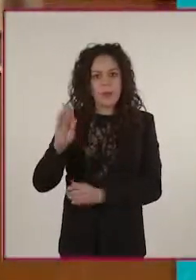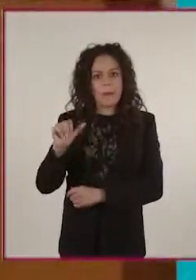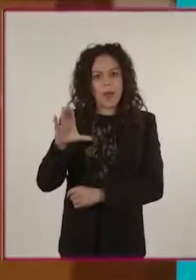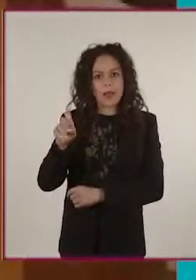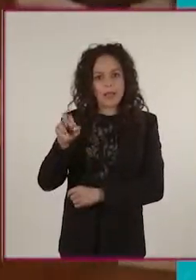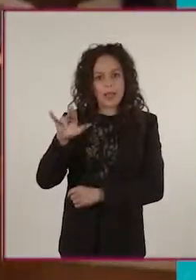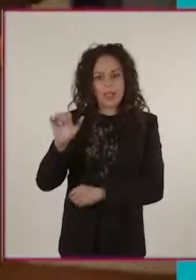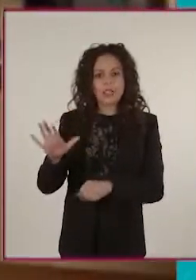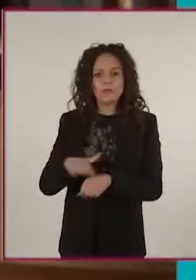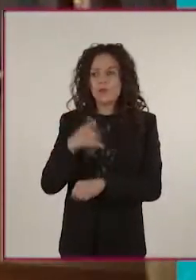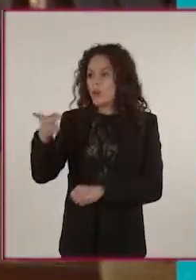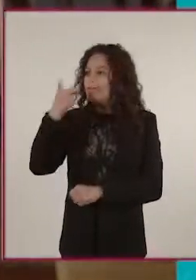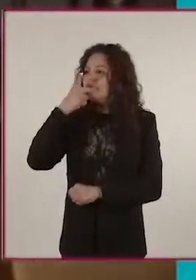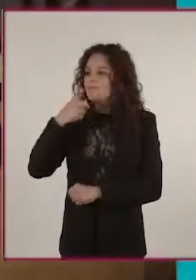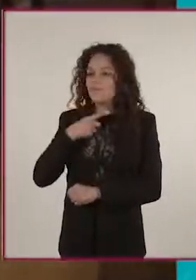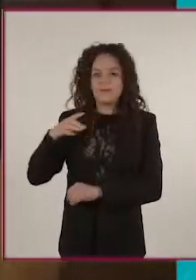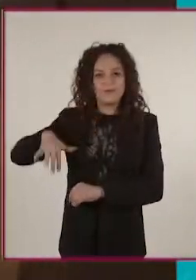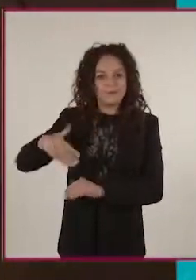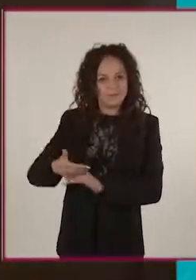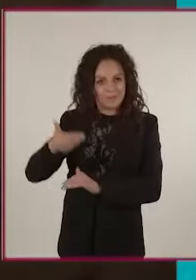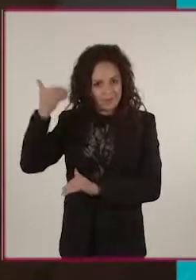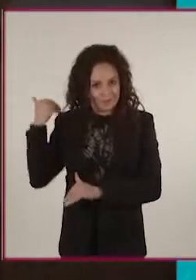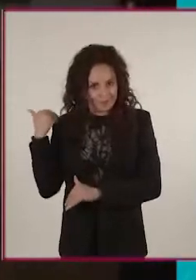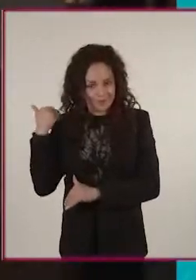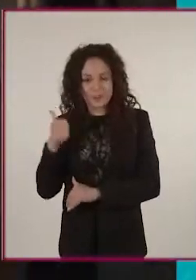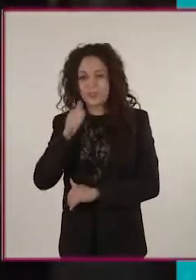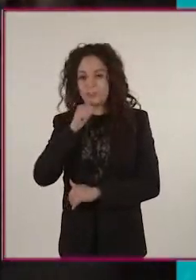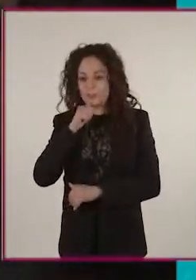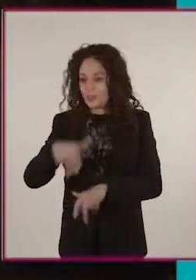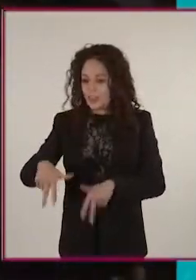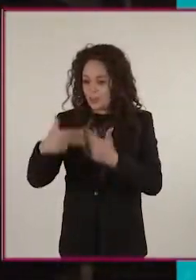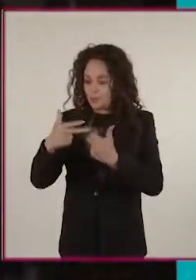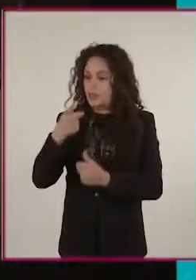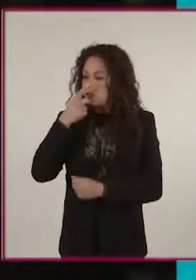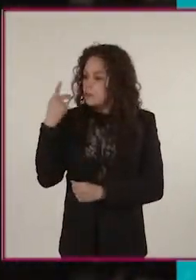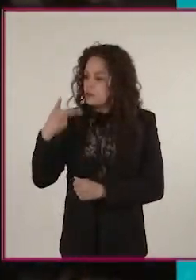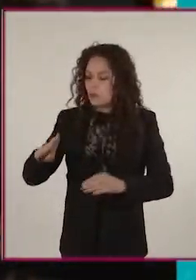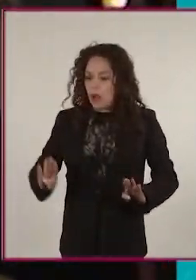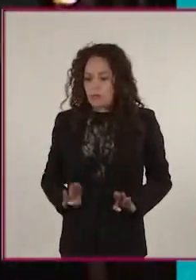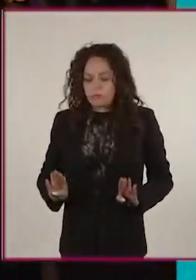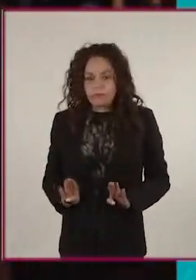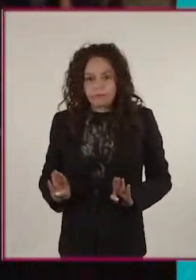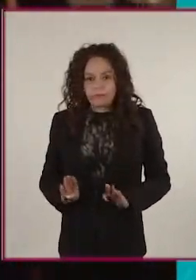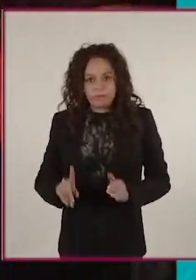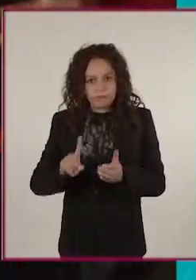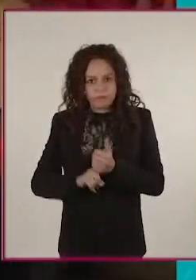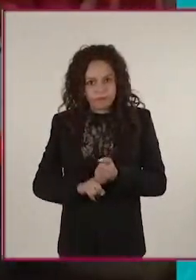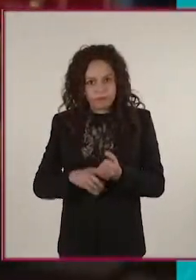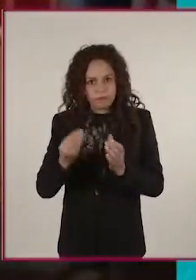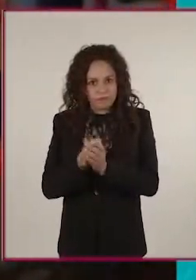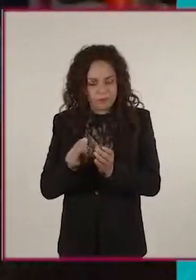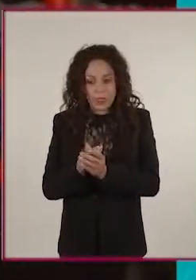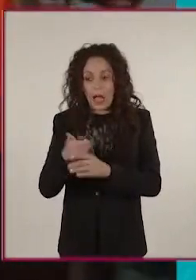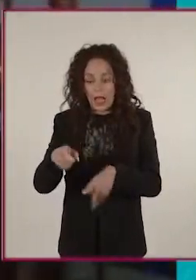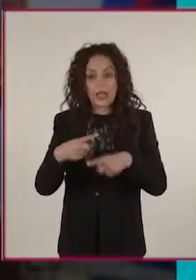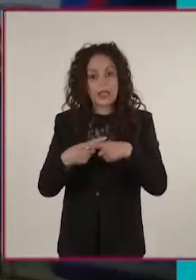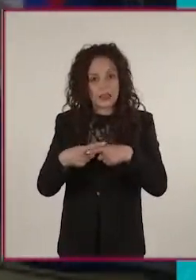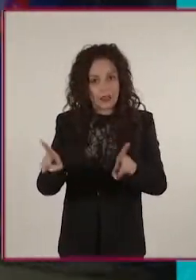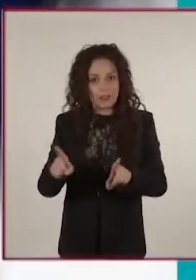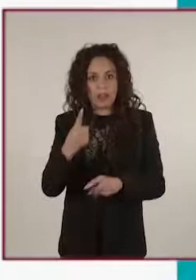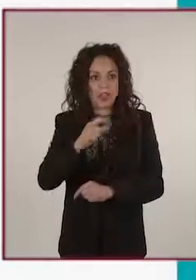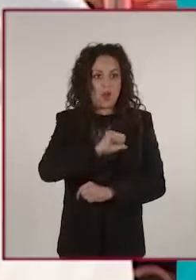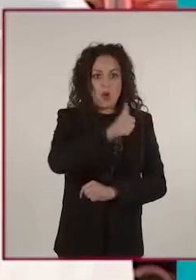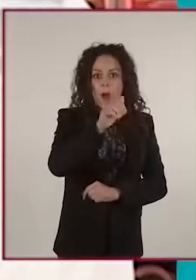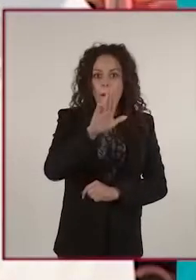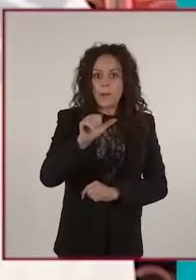aire que estas bacterias tienen características específicas que las hacen diferente a otras. La bacteria que